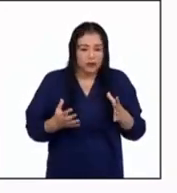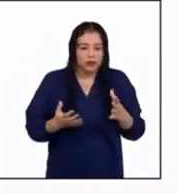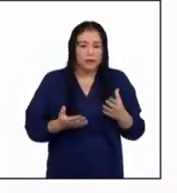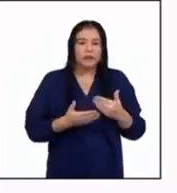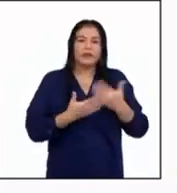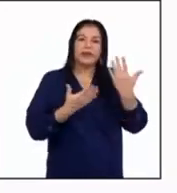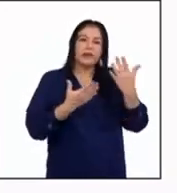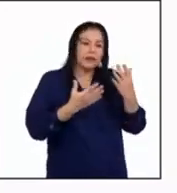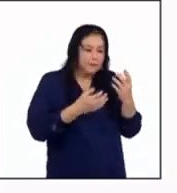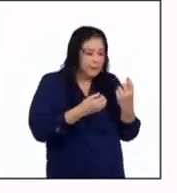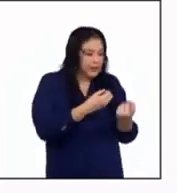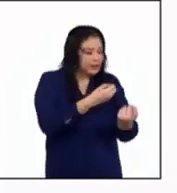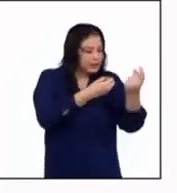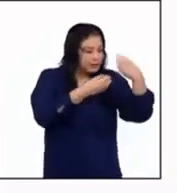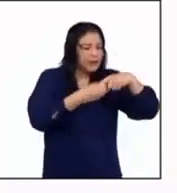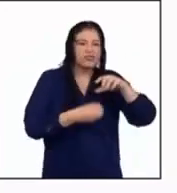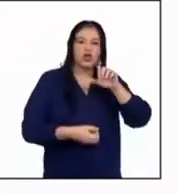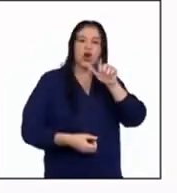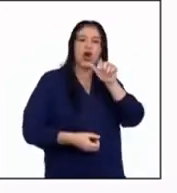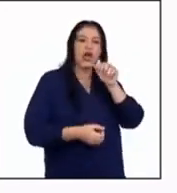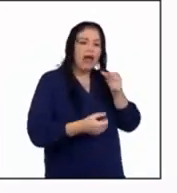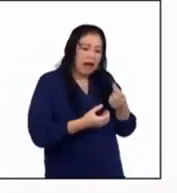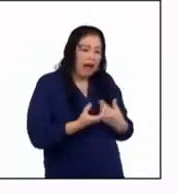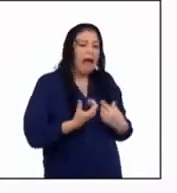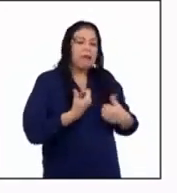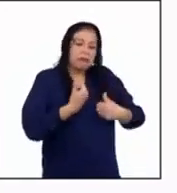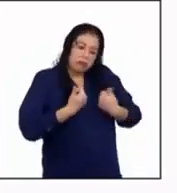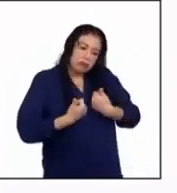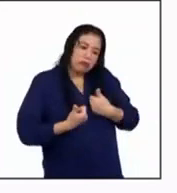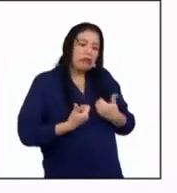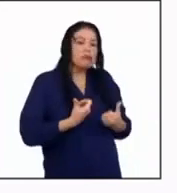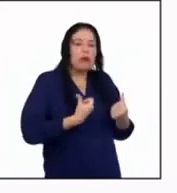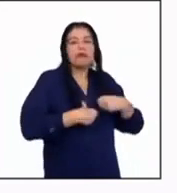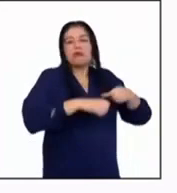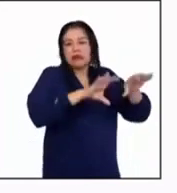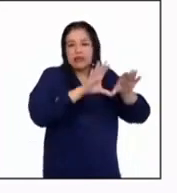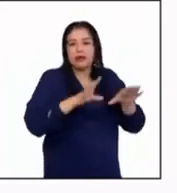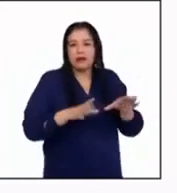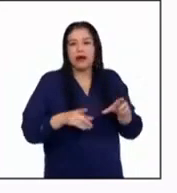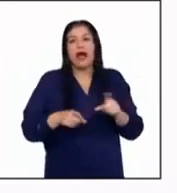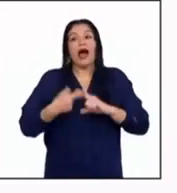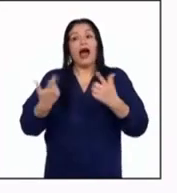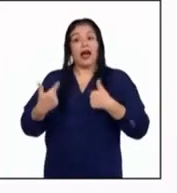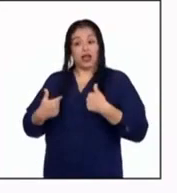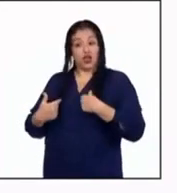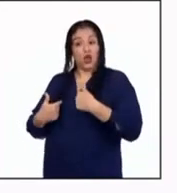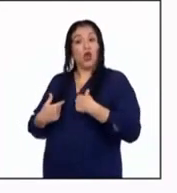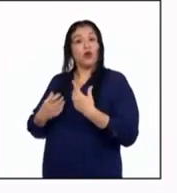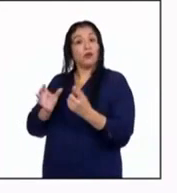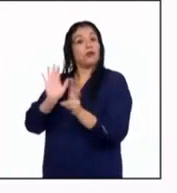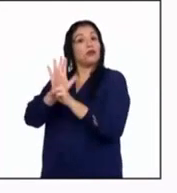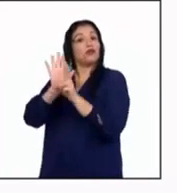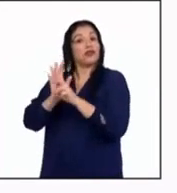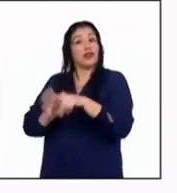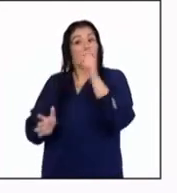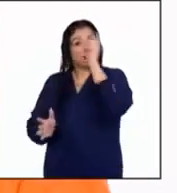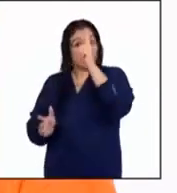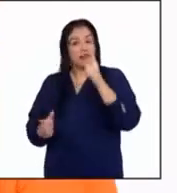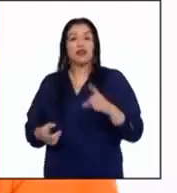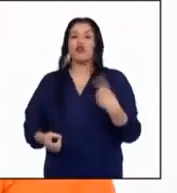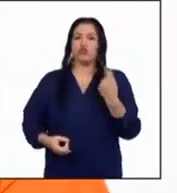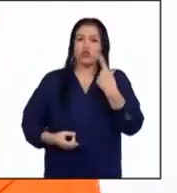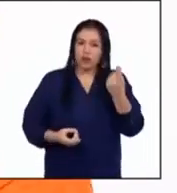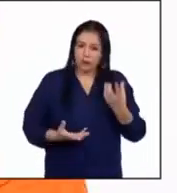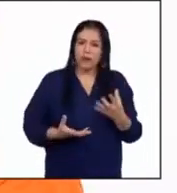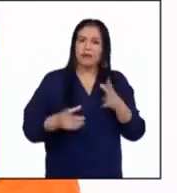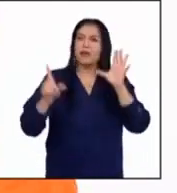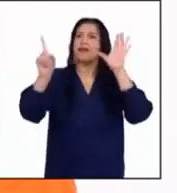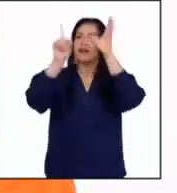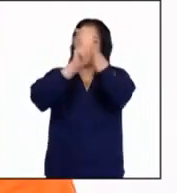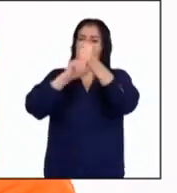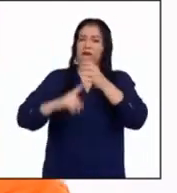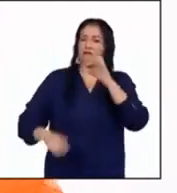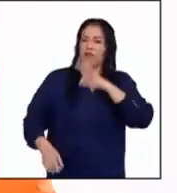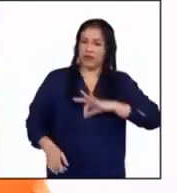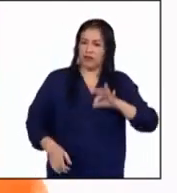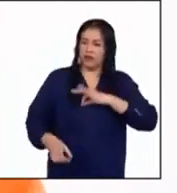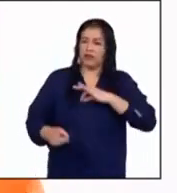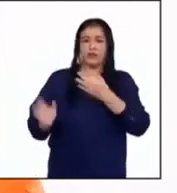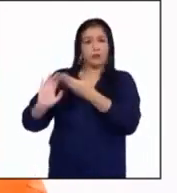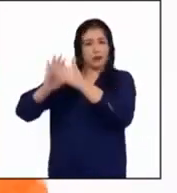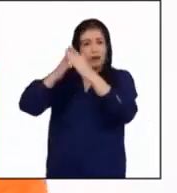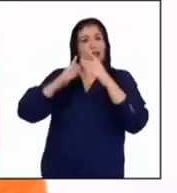participación activa a una participación protagónica, no solo estaban logrando un beneficio para la comunidad, sino que estaban